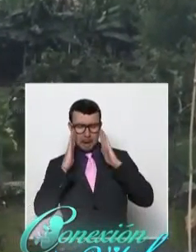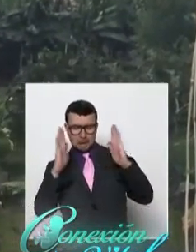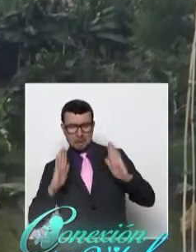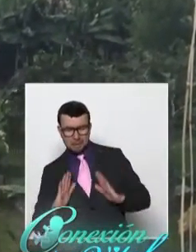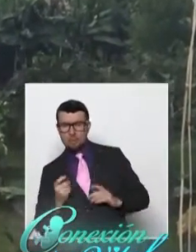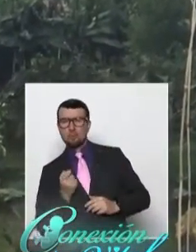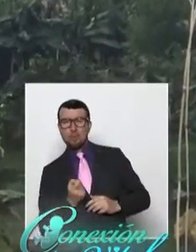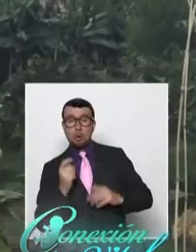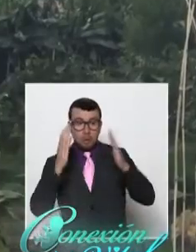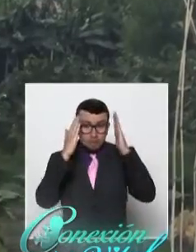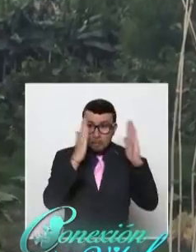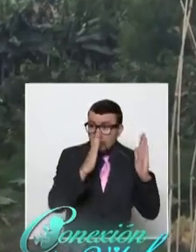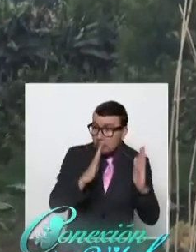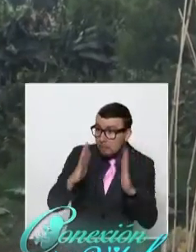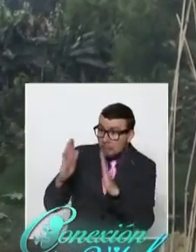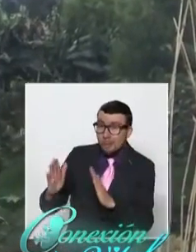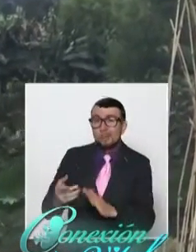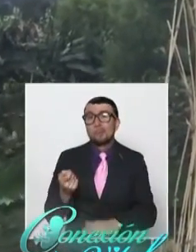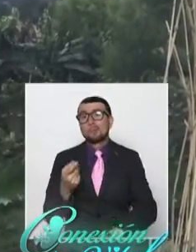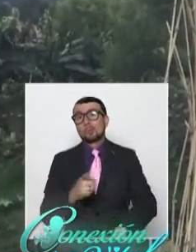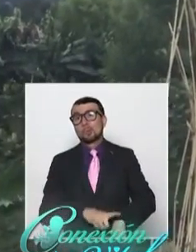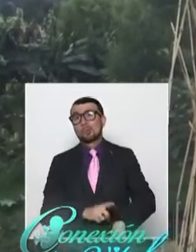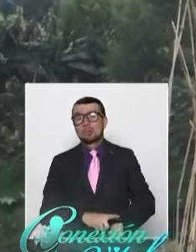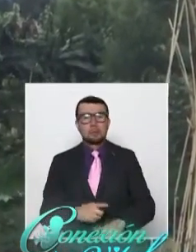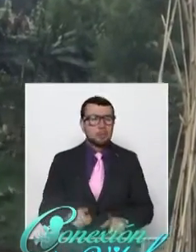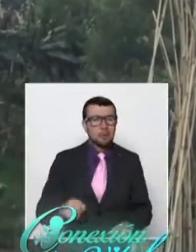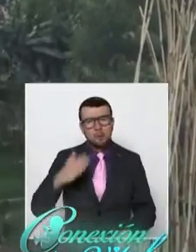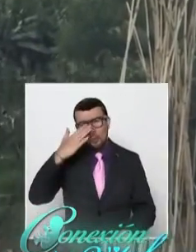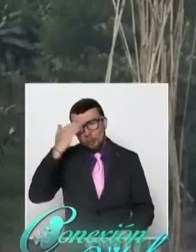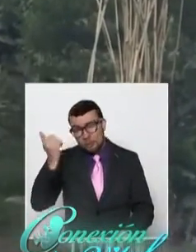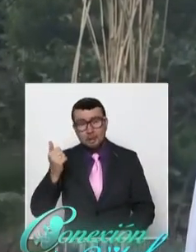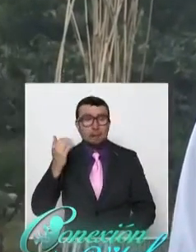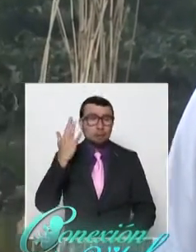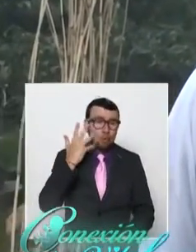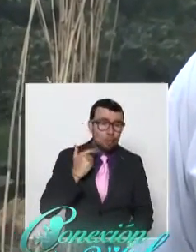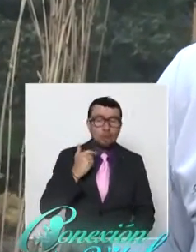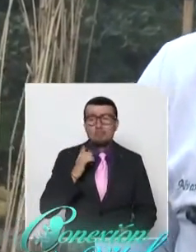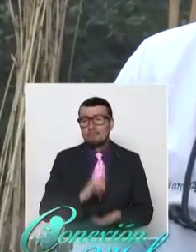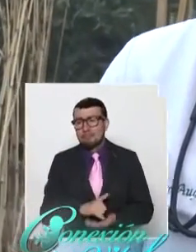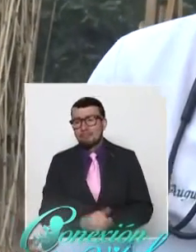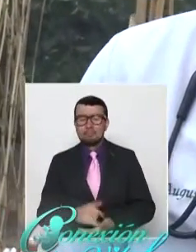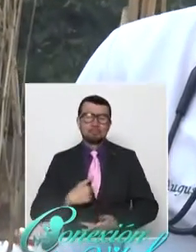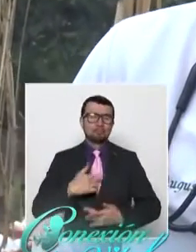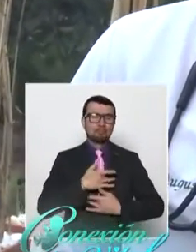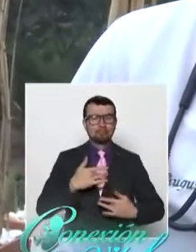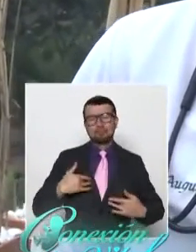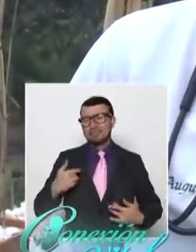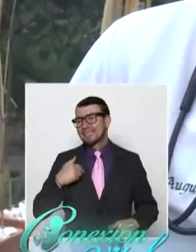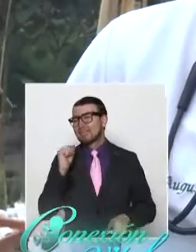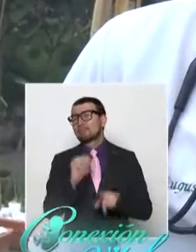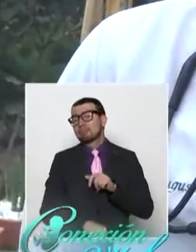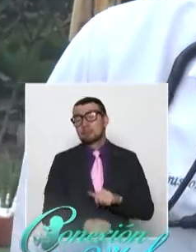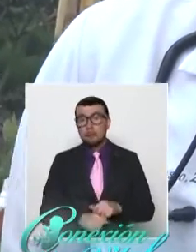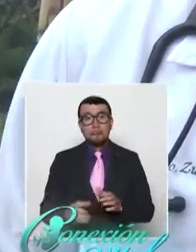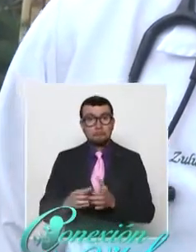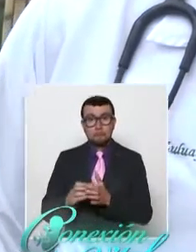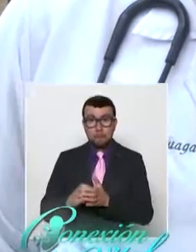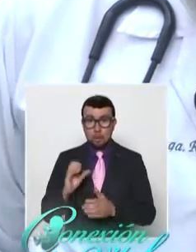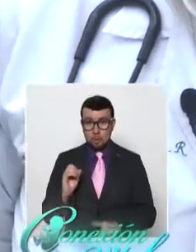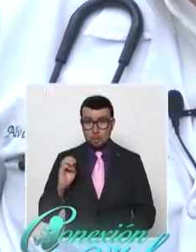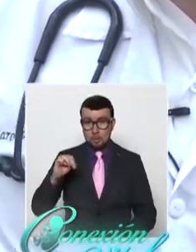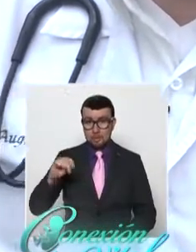seres queridos, y se nos olvida ese diario vivir y se nos olvida qué es la salud. Y dice la Organización Mundial de la